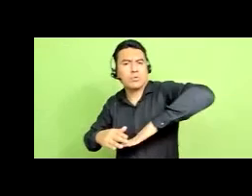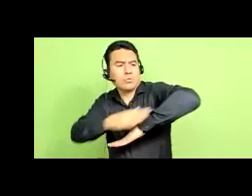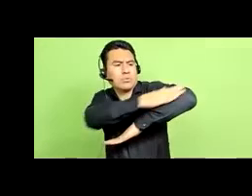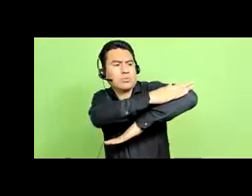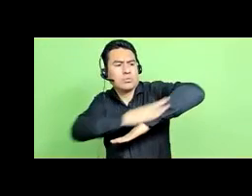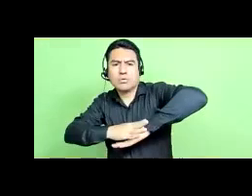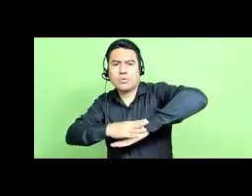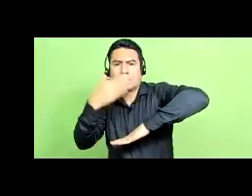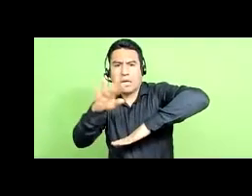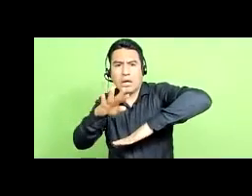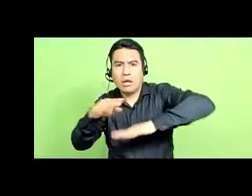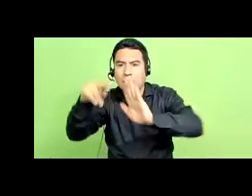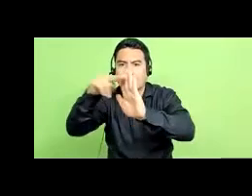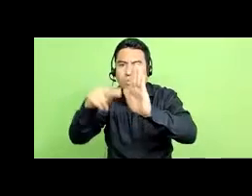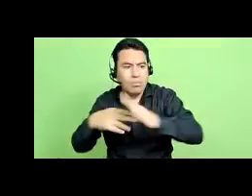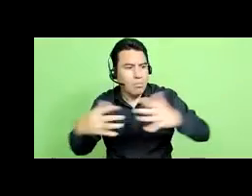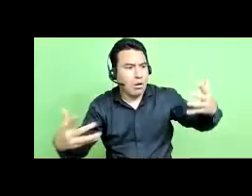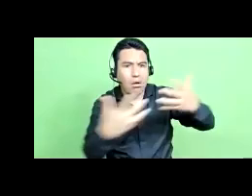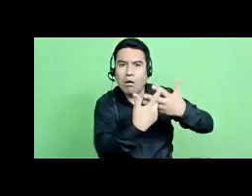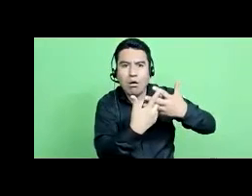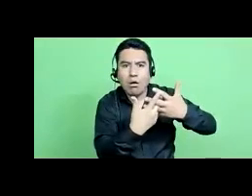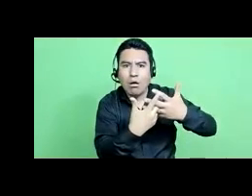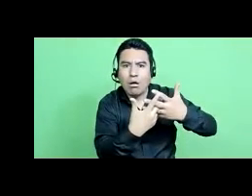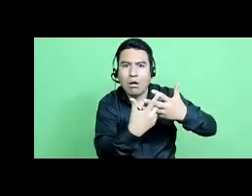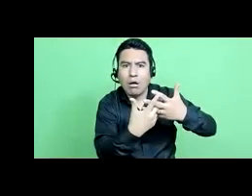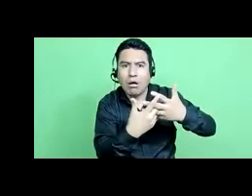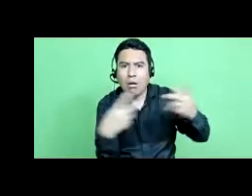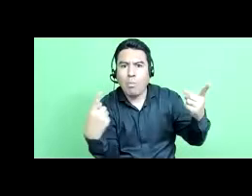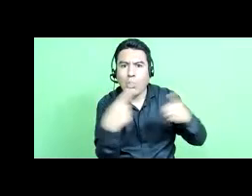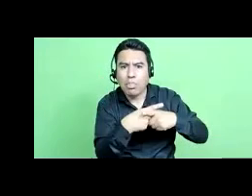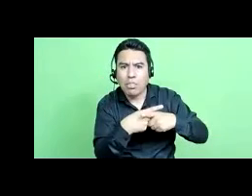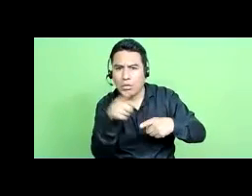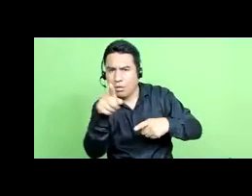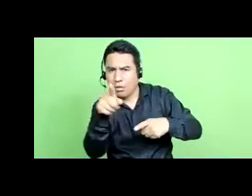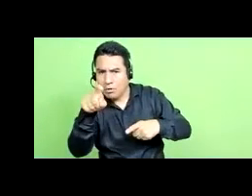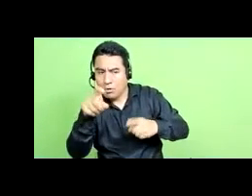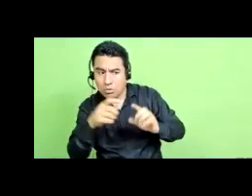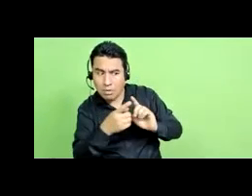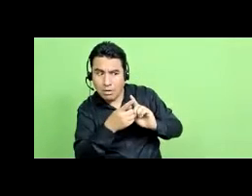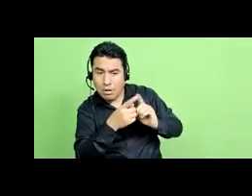no cumplan con estos nuevos criterios tendrán un tiempo de adecuación